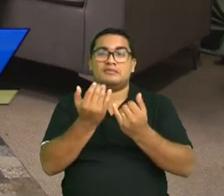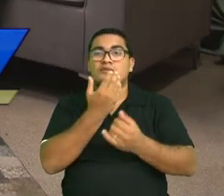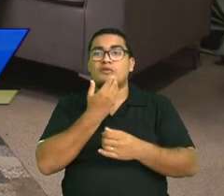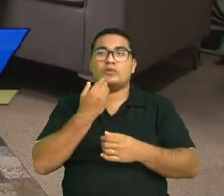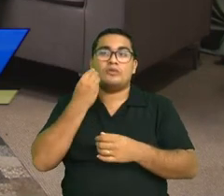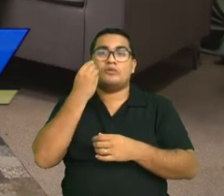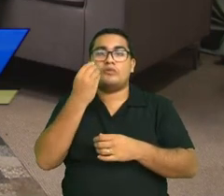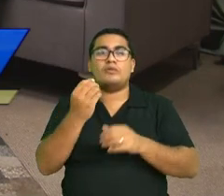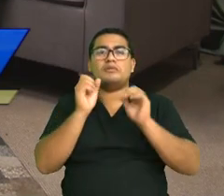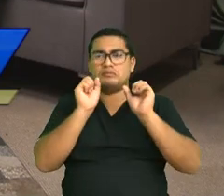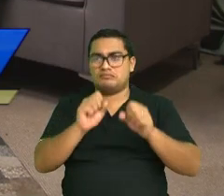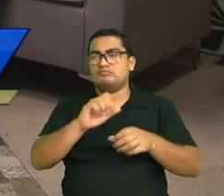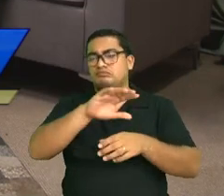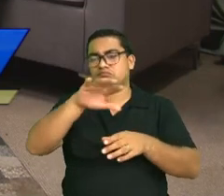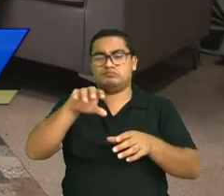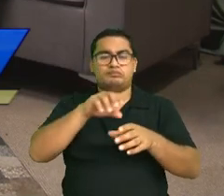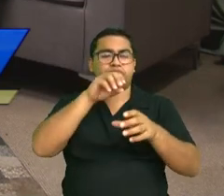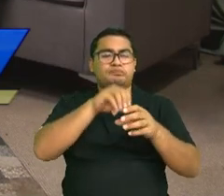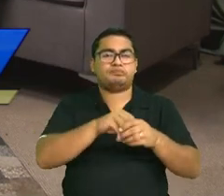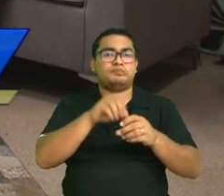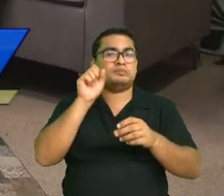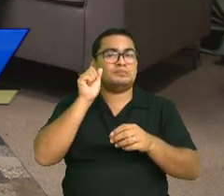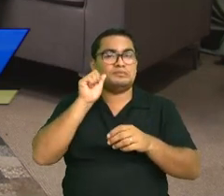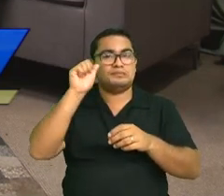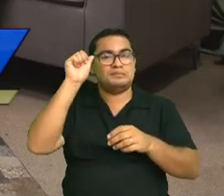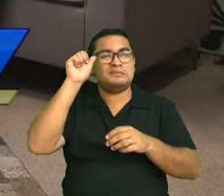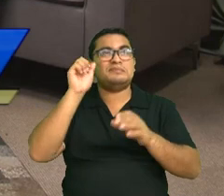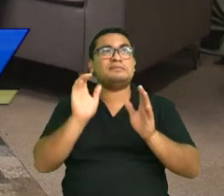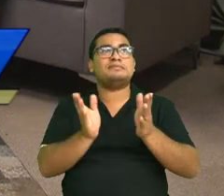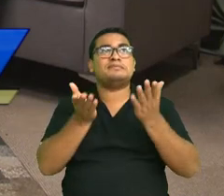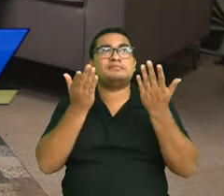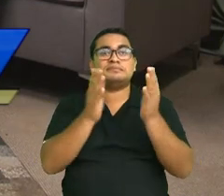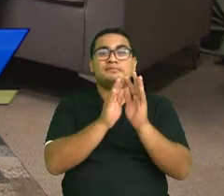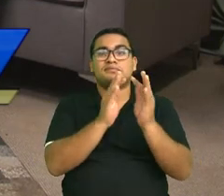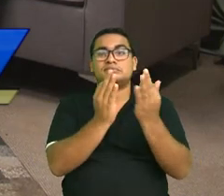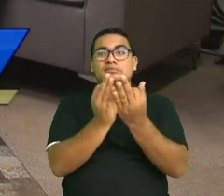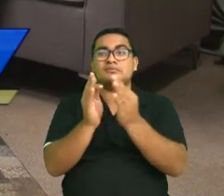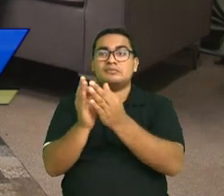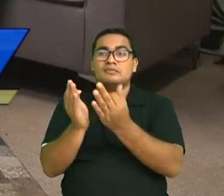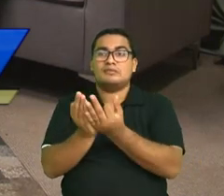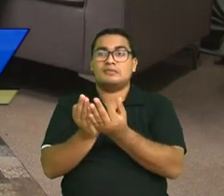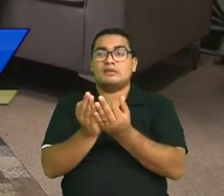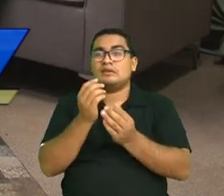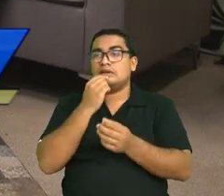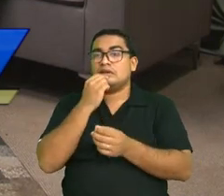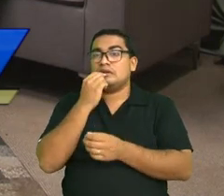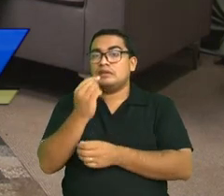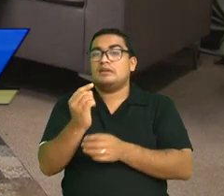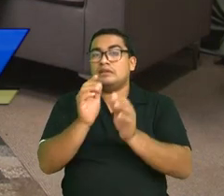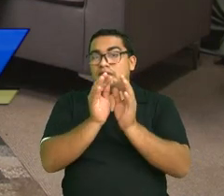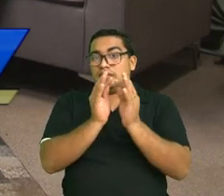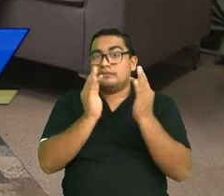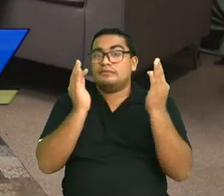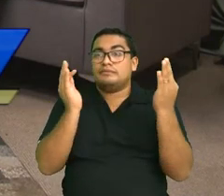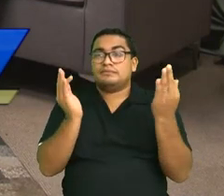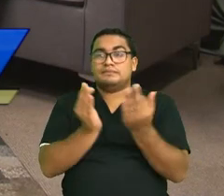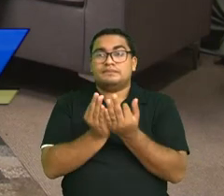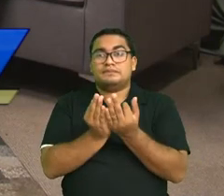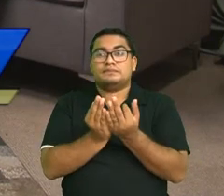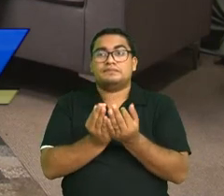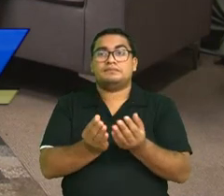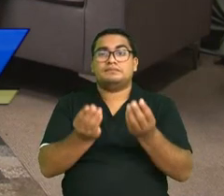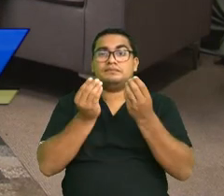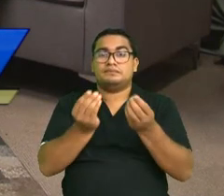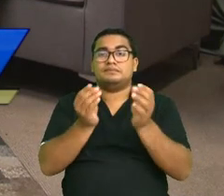jóvenes, personas adulto mayor y la familia. O sea, aquí la familia es